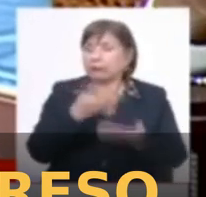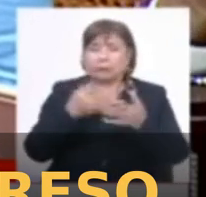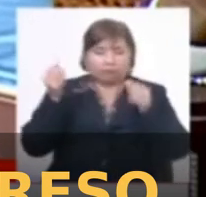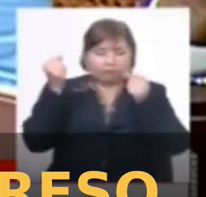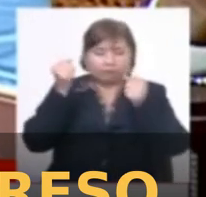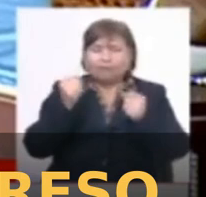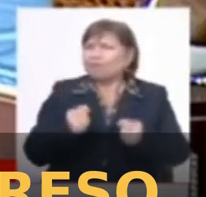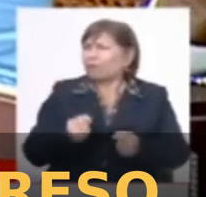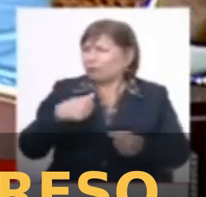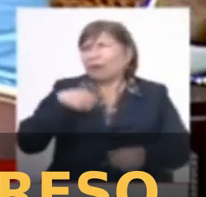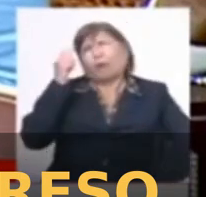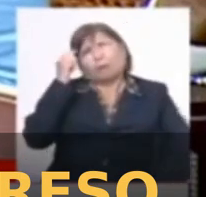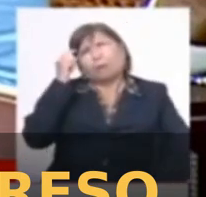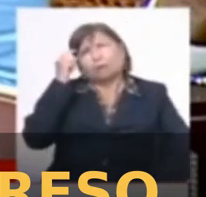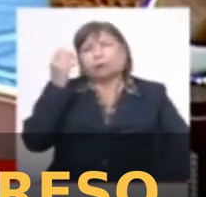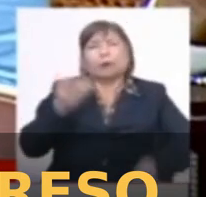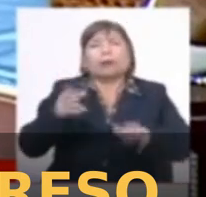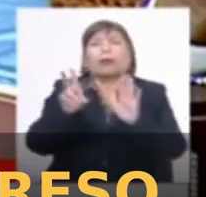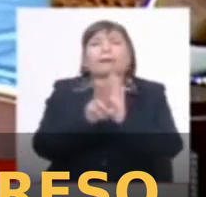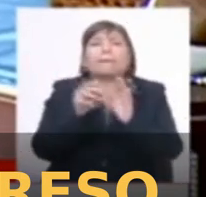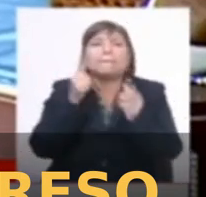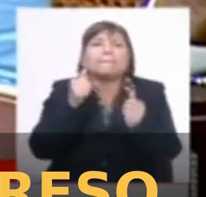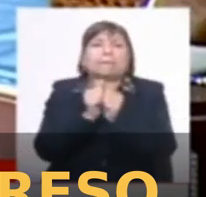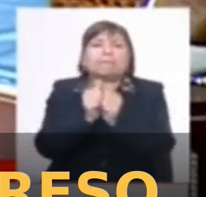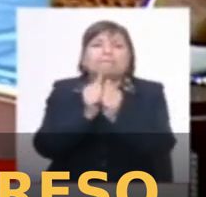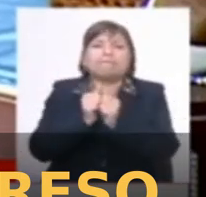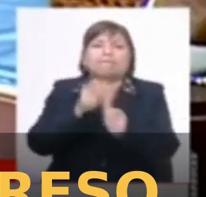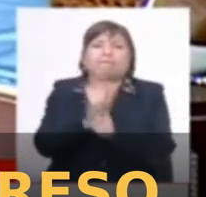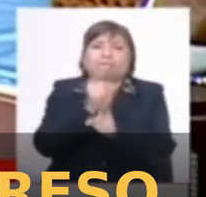posición que yo me imagino él le llama lealtad.